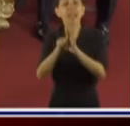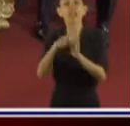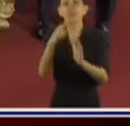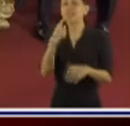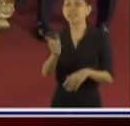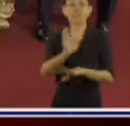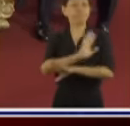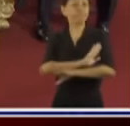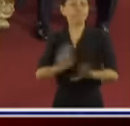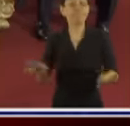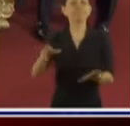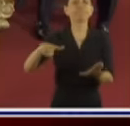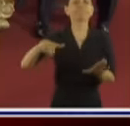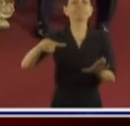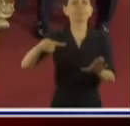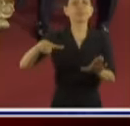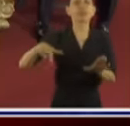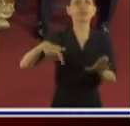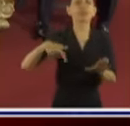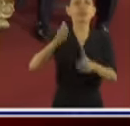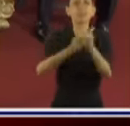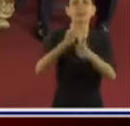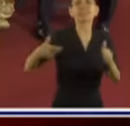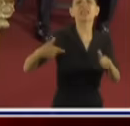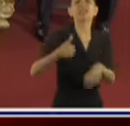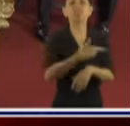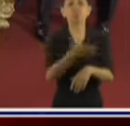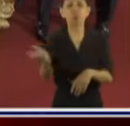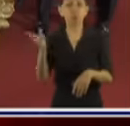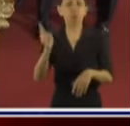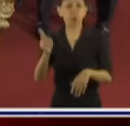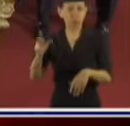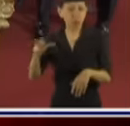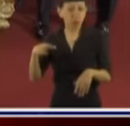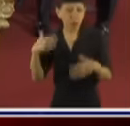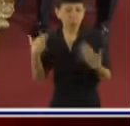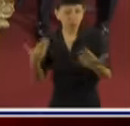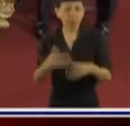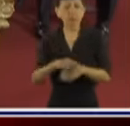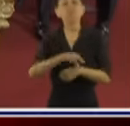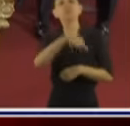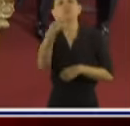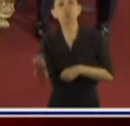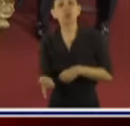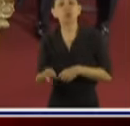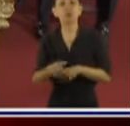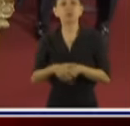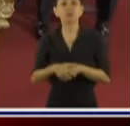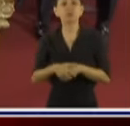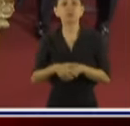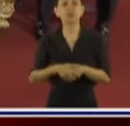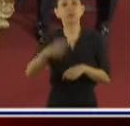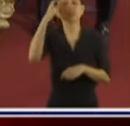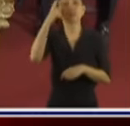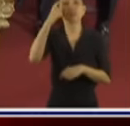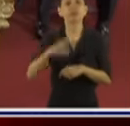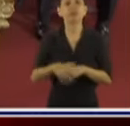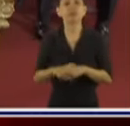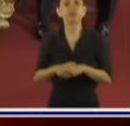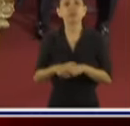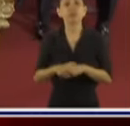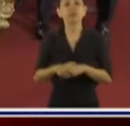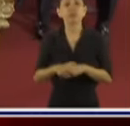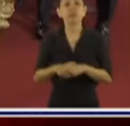que estamos viendo acá, digamos. Pero la economía de los 80 tenía muchas más cosas para, si bien